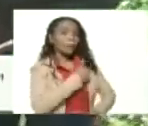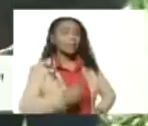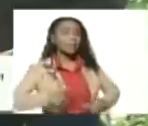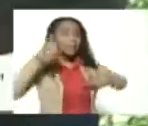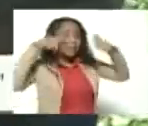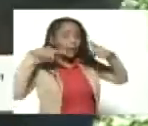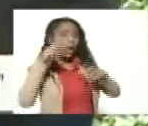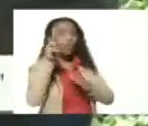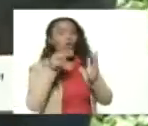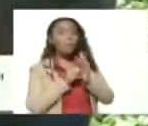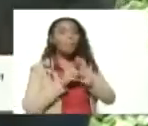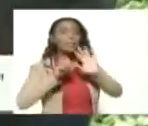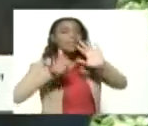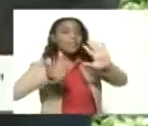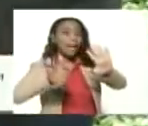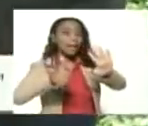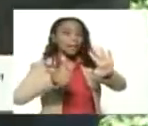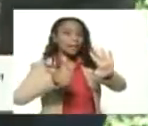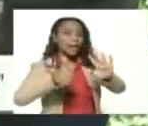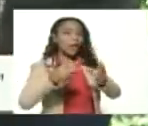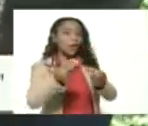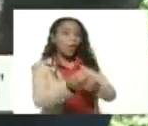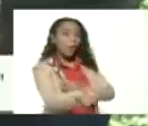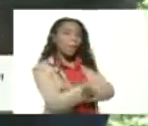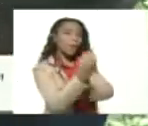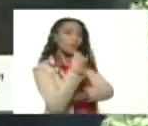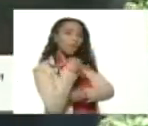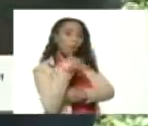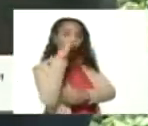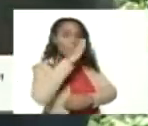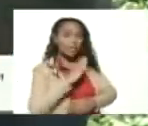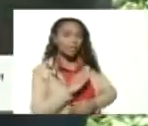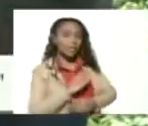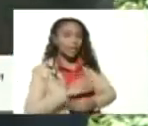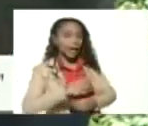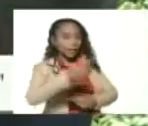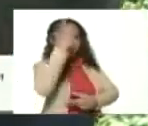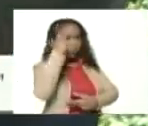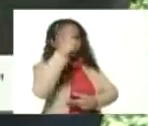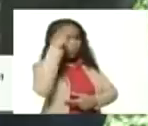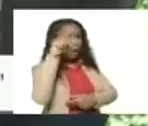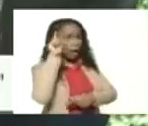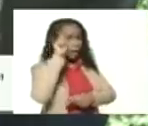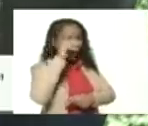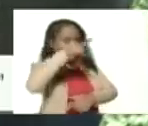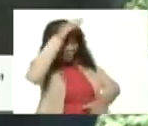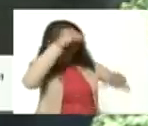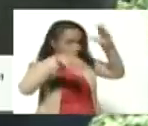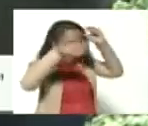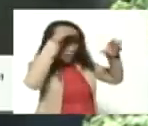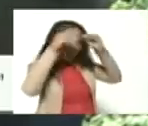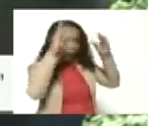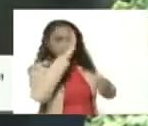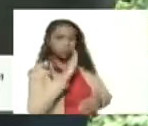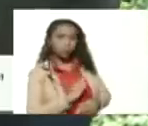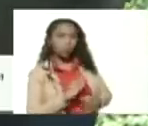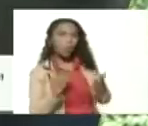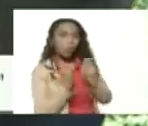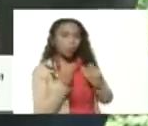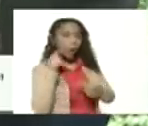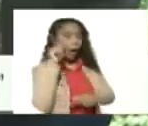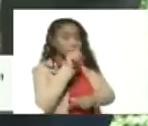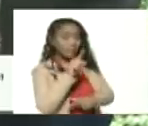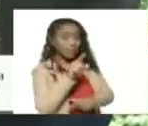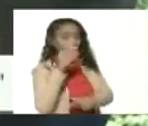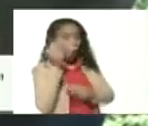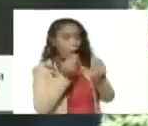el 2006 nos mandó para Brasil a la capacitación en Embrapa, a una especialidad de soya. Bueno, hoy